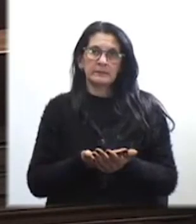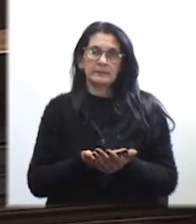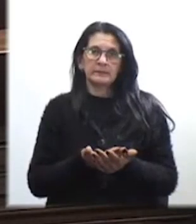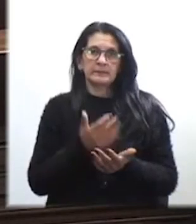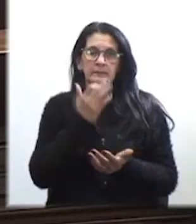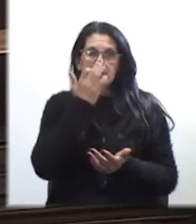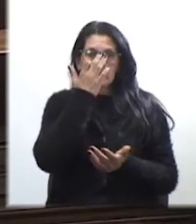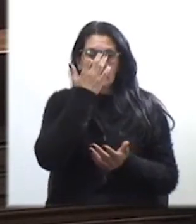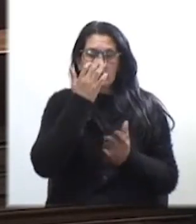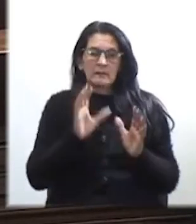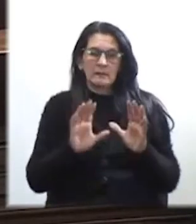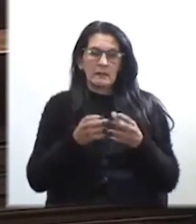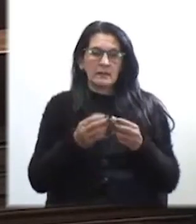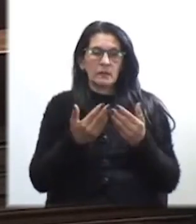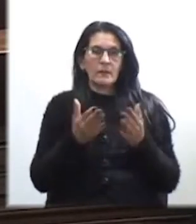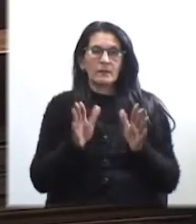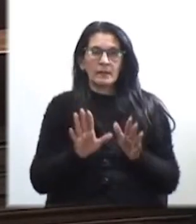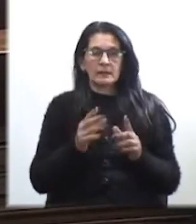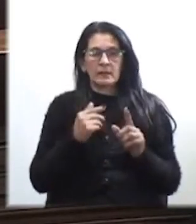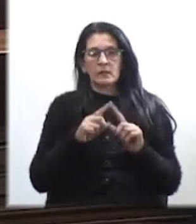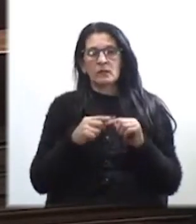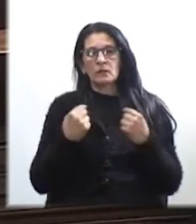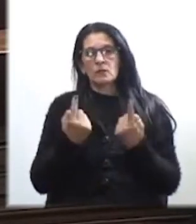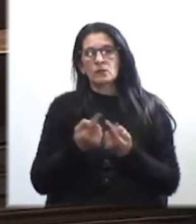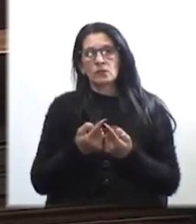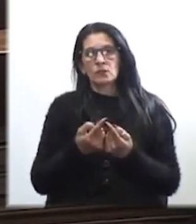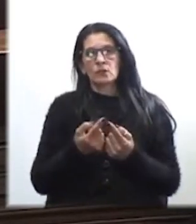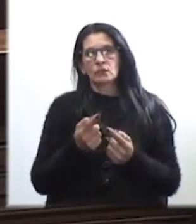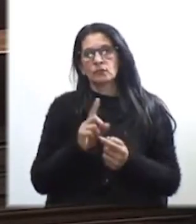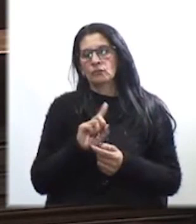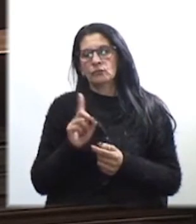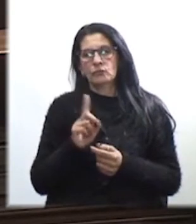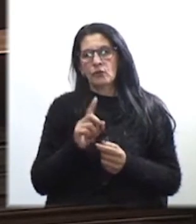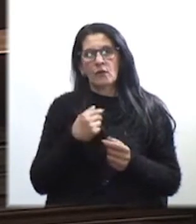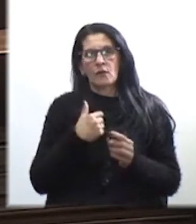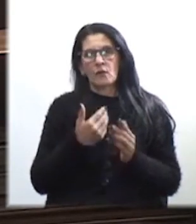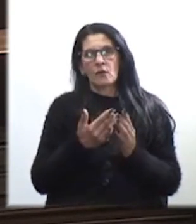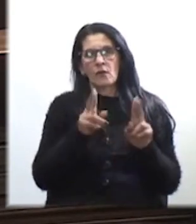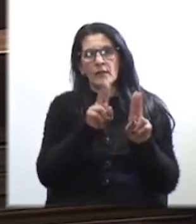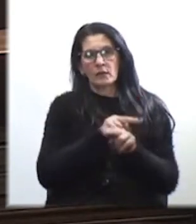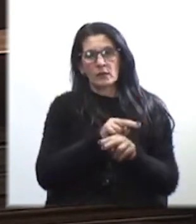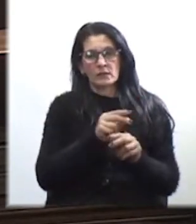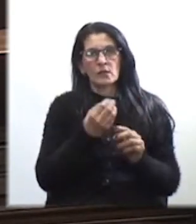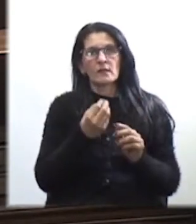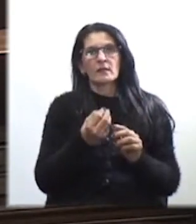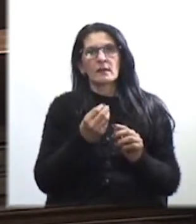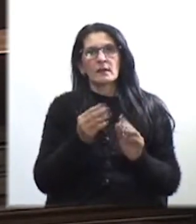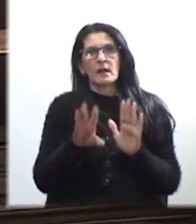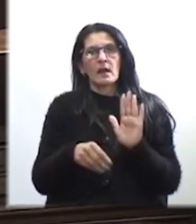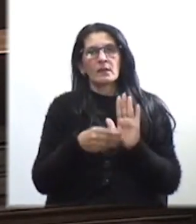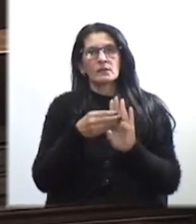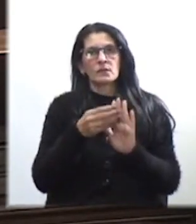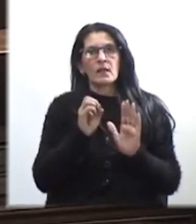desde cabida abierto a nosotros no vamos a acompañar la derogación del adicional del